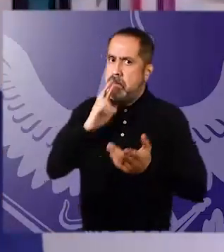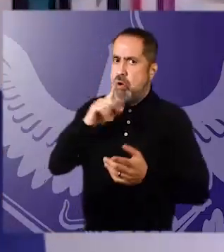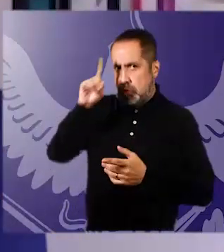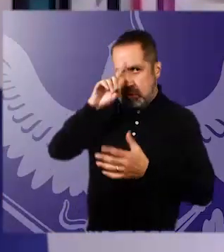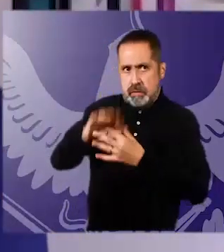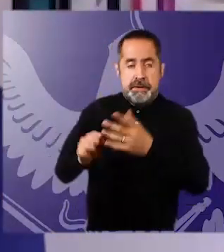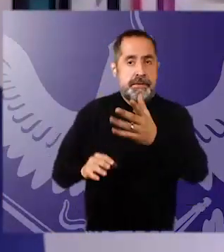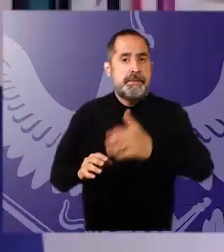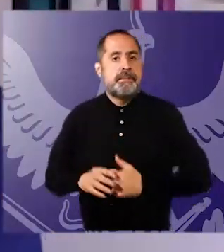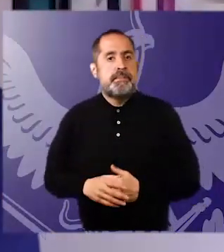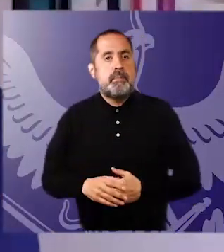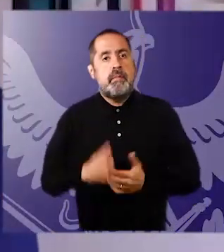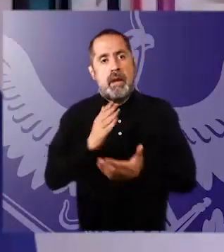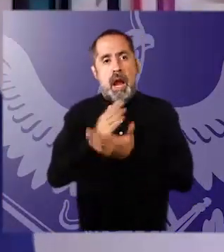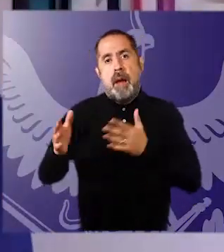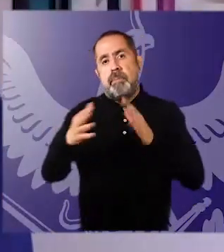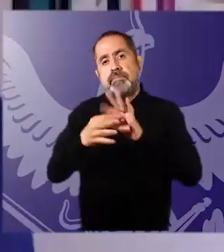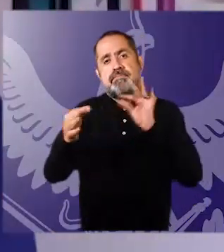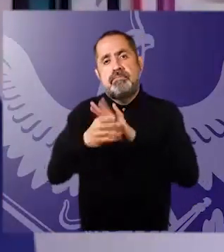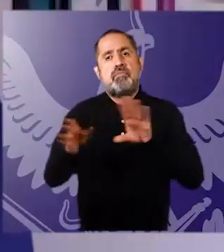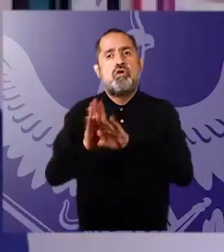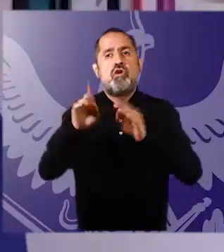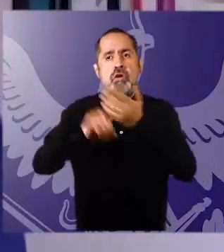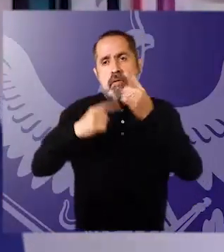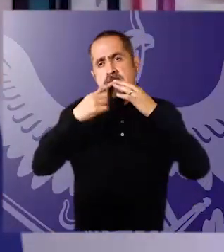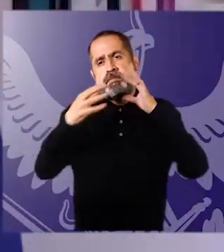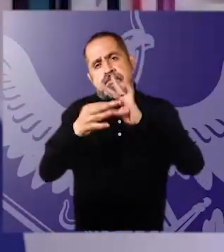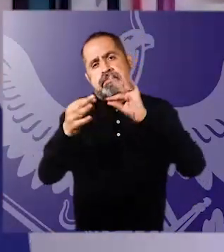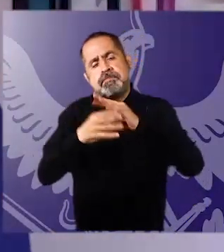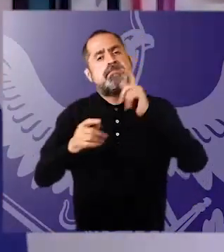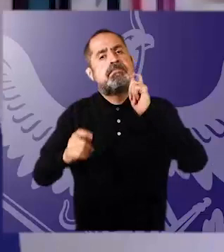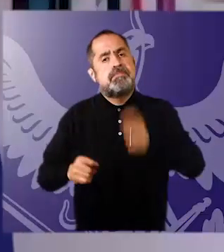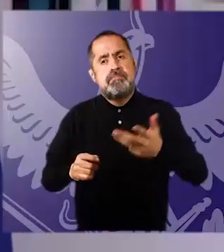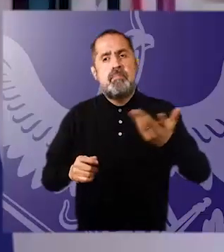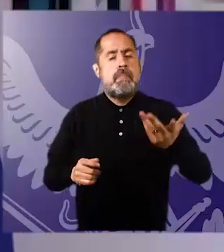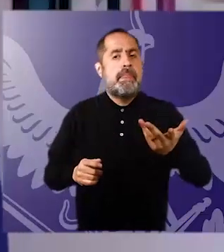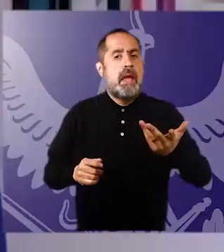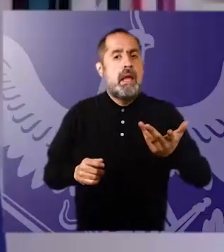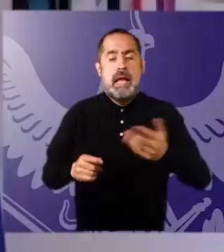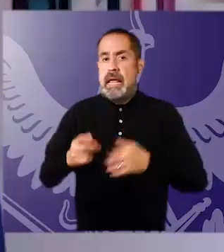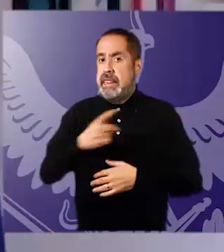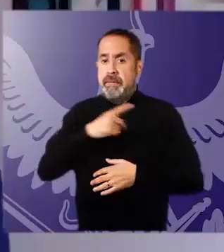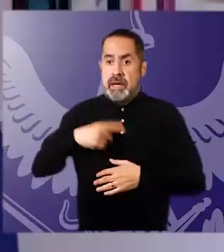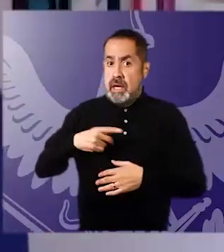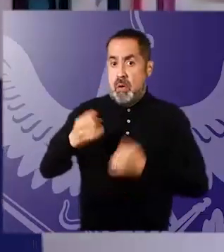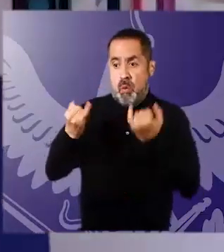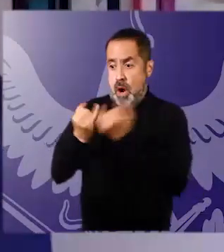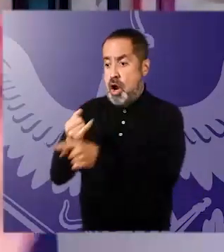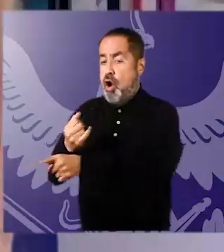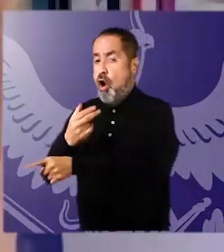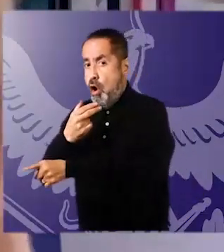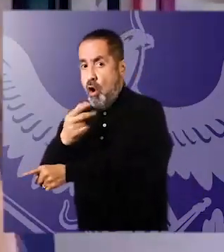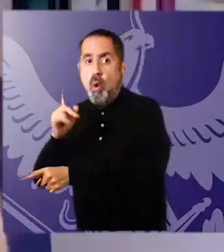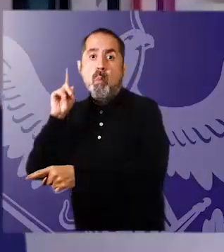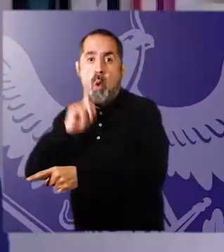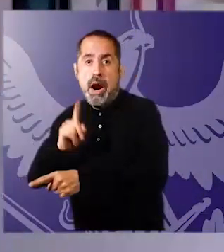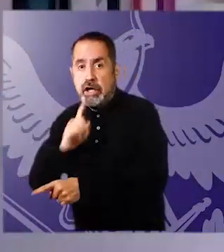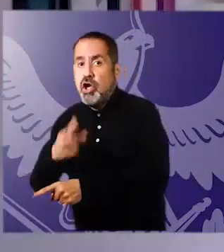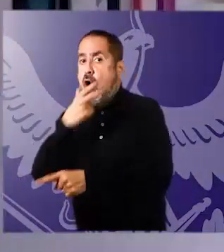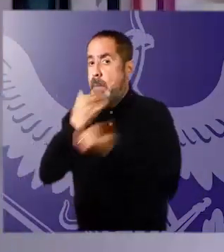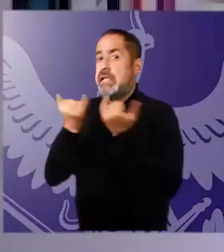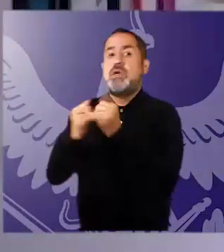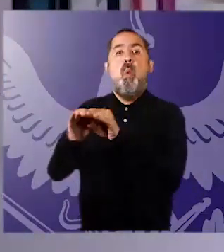Por otra parte, voy a insistir en la necesidad de tratar igual a hombres